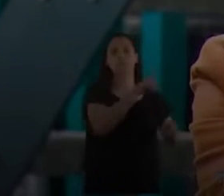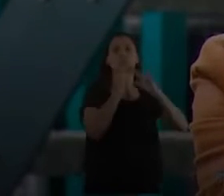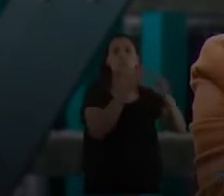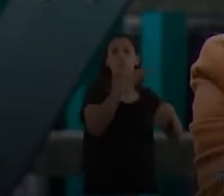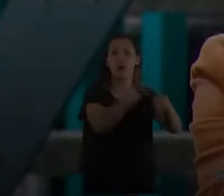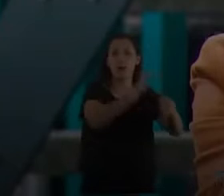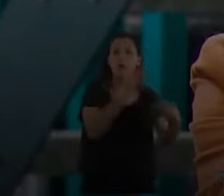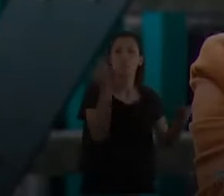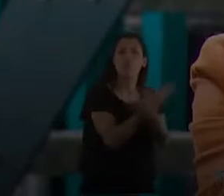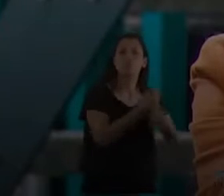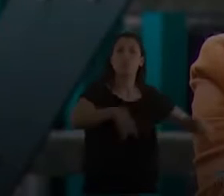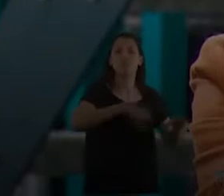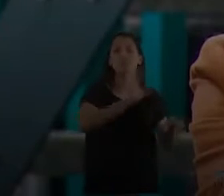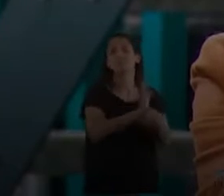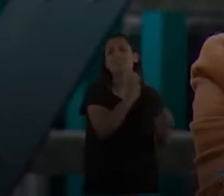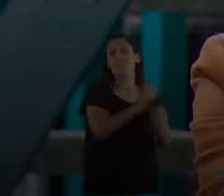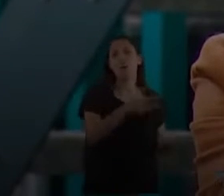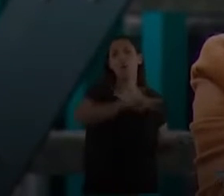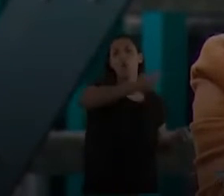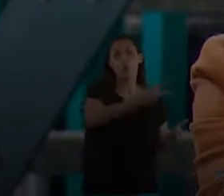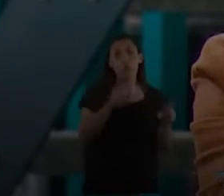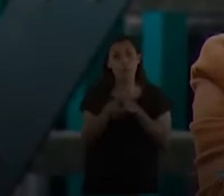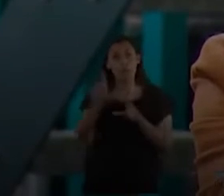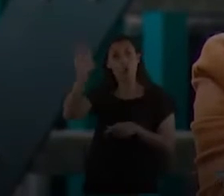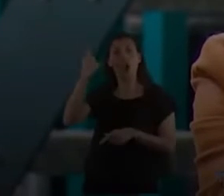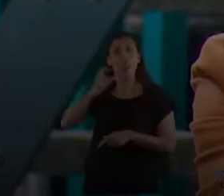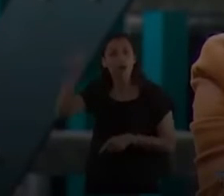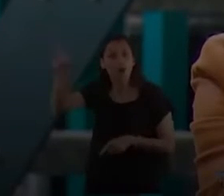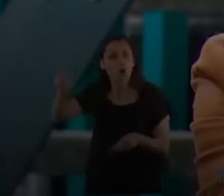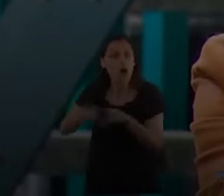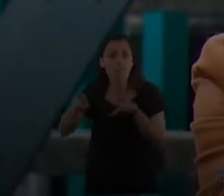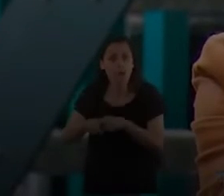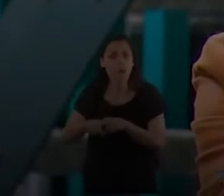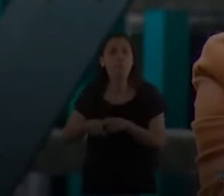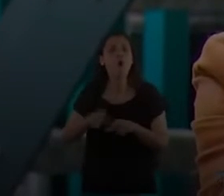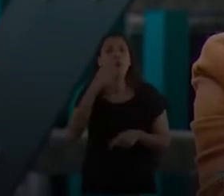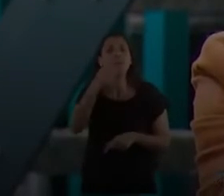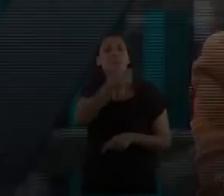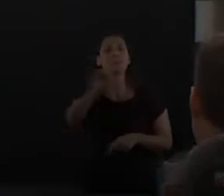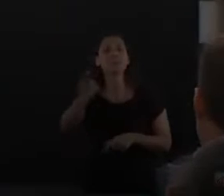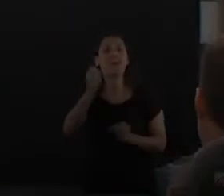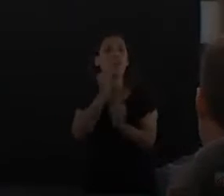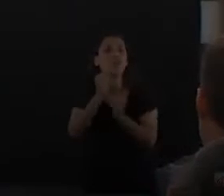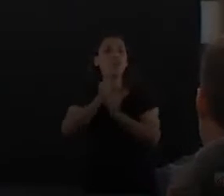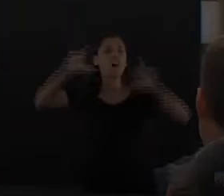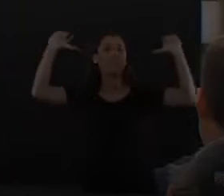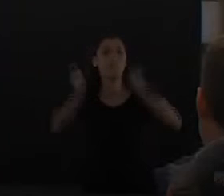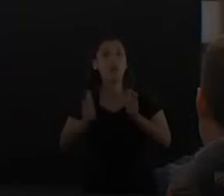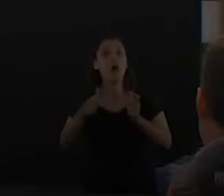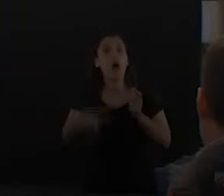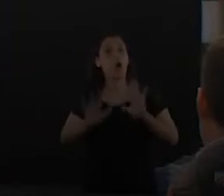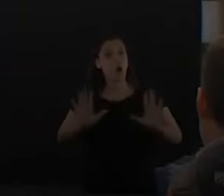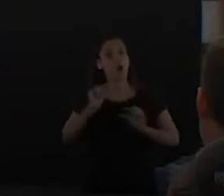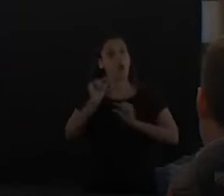Rioja lo sintió muy bien en el gobierno anterior, cuando en este mismo lugar se perdieron 1.600 puestos de trabajo y ahora va camino